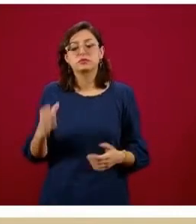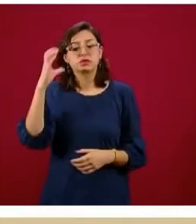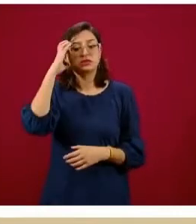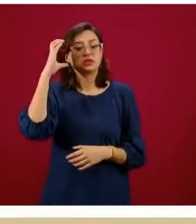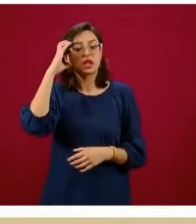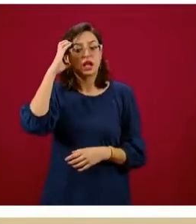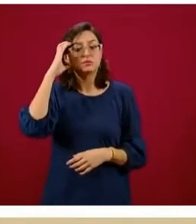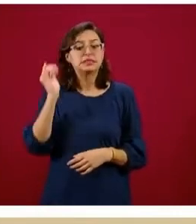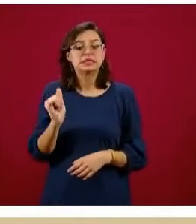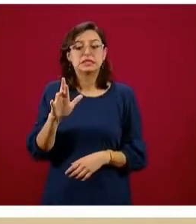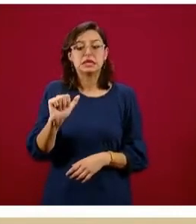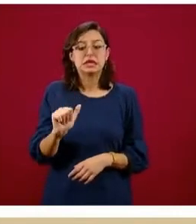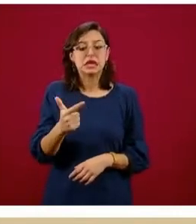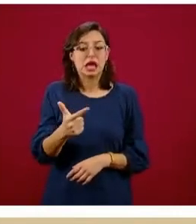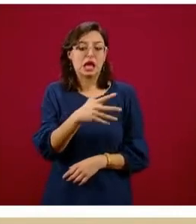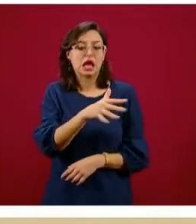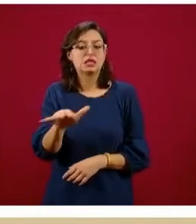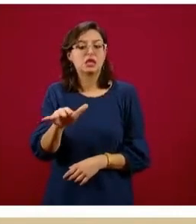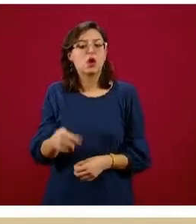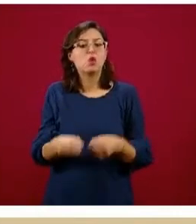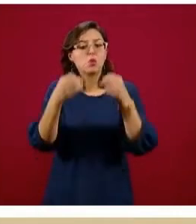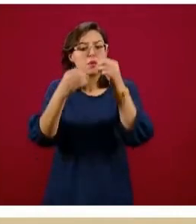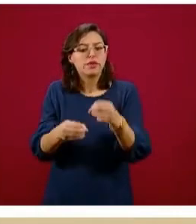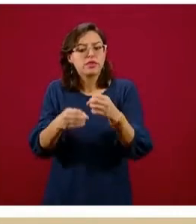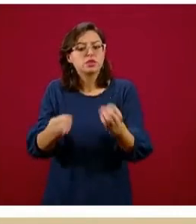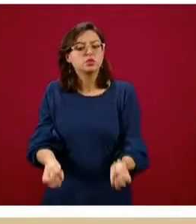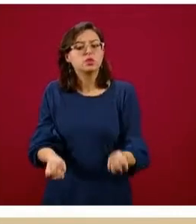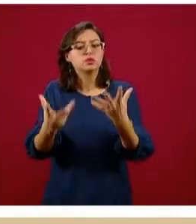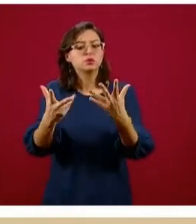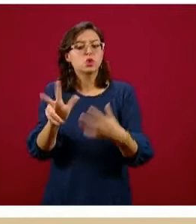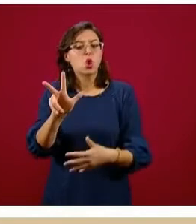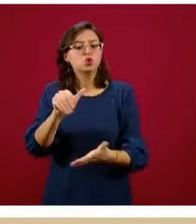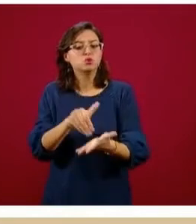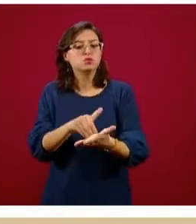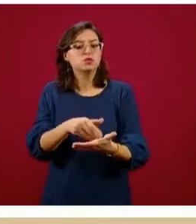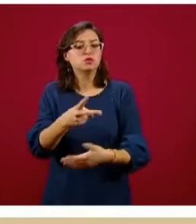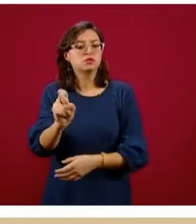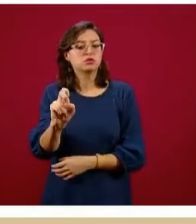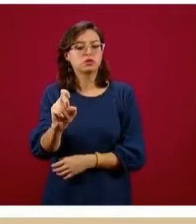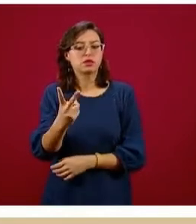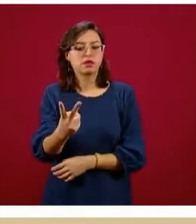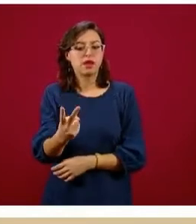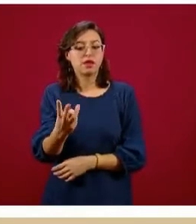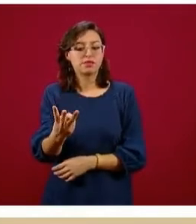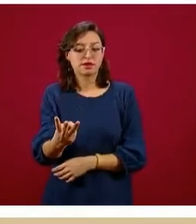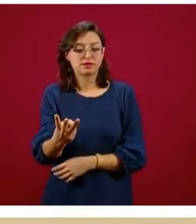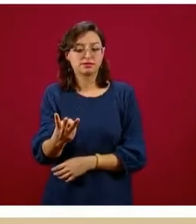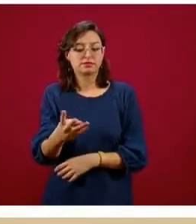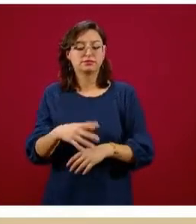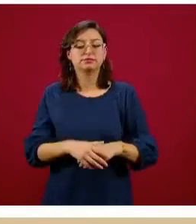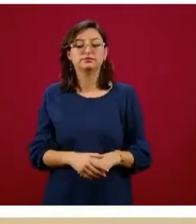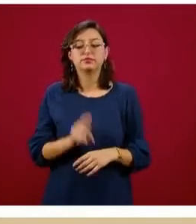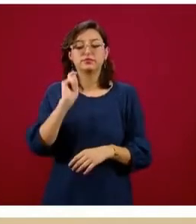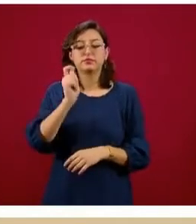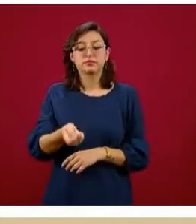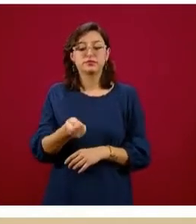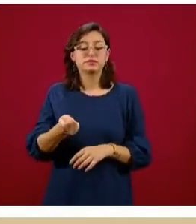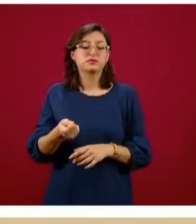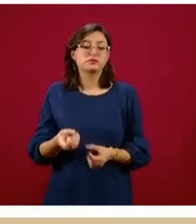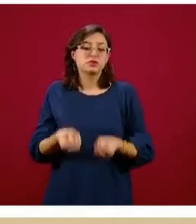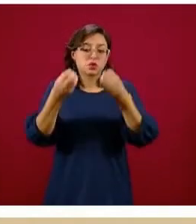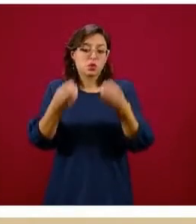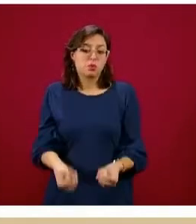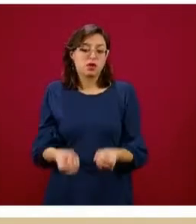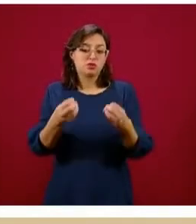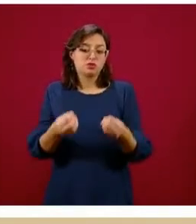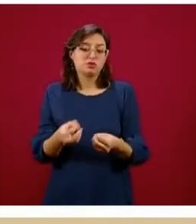8.233 camas de IRAG general estaban ocupadas. Esto, por lo tanto, nos da un porcentaje de ocupación del 36%. Ayer